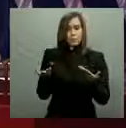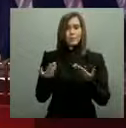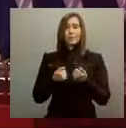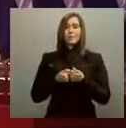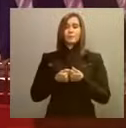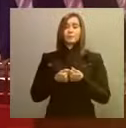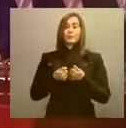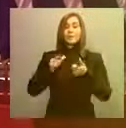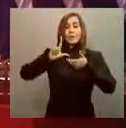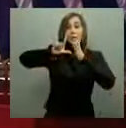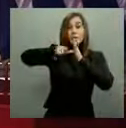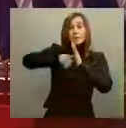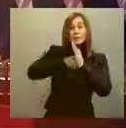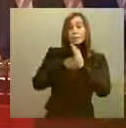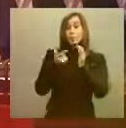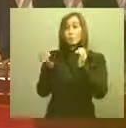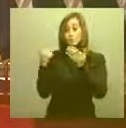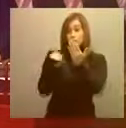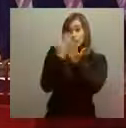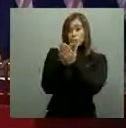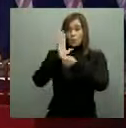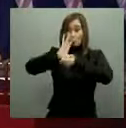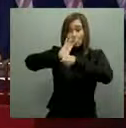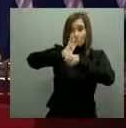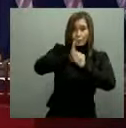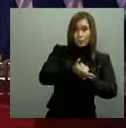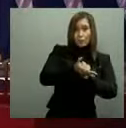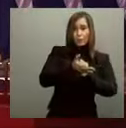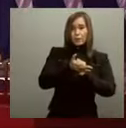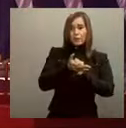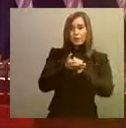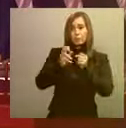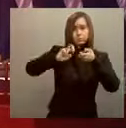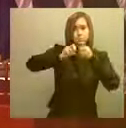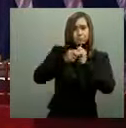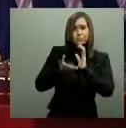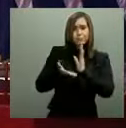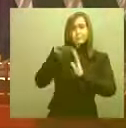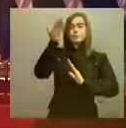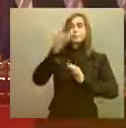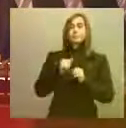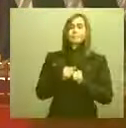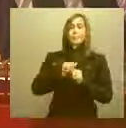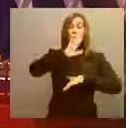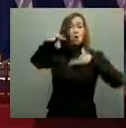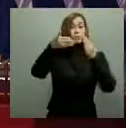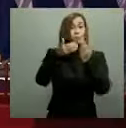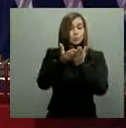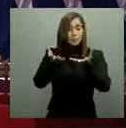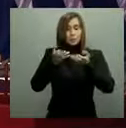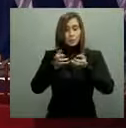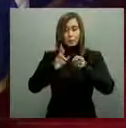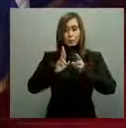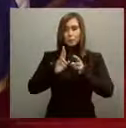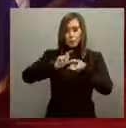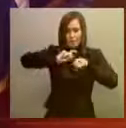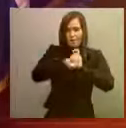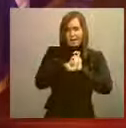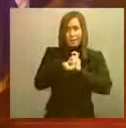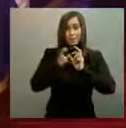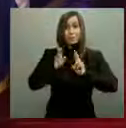se agudizaron con la aparición de la pandemia del COVID-19. Todos queremos ir más rápido en estos cambios,